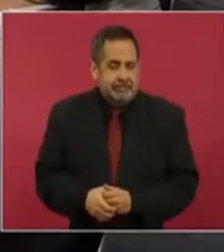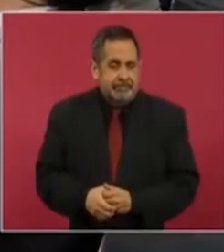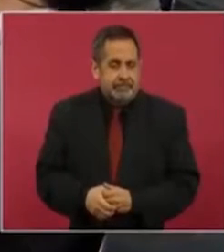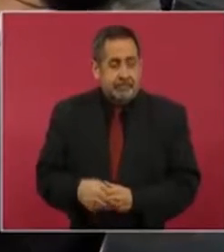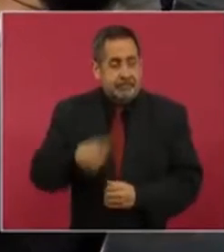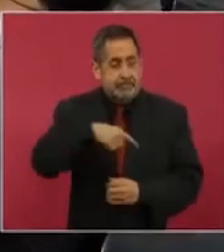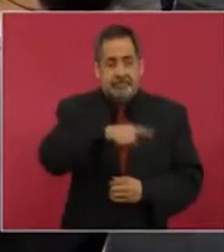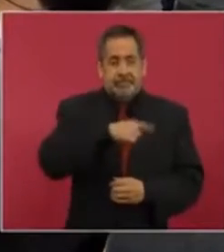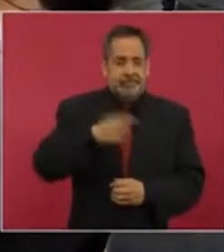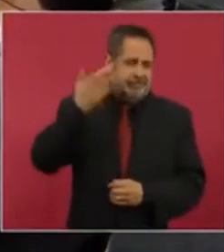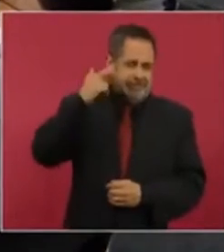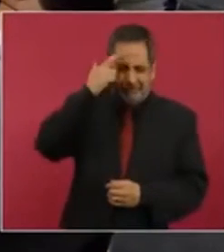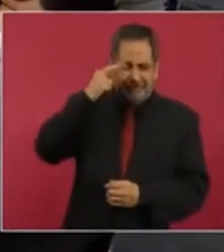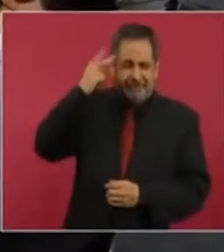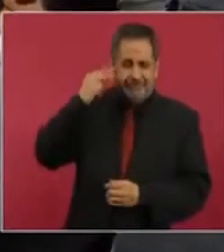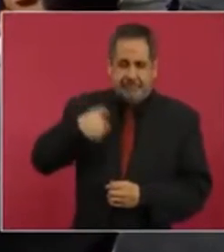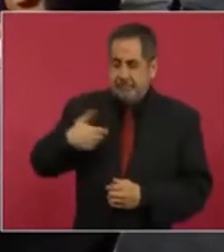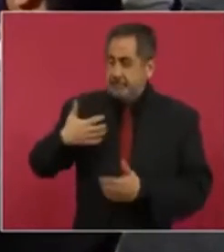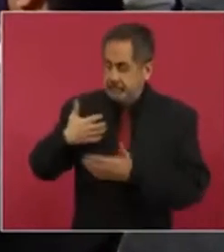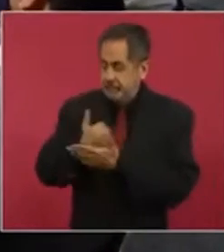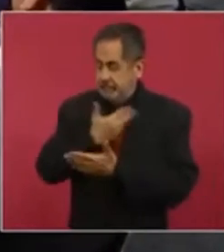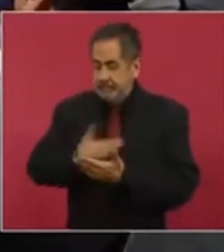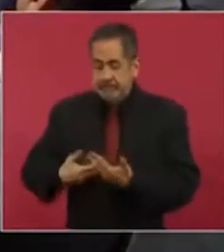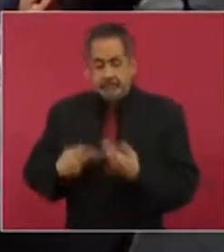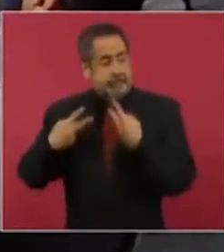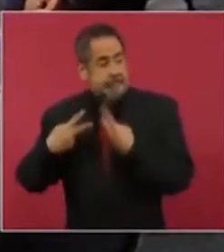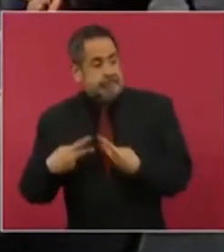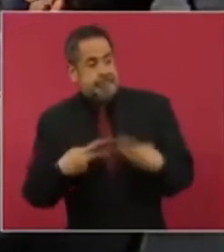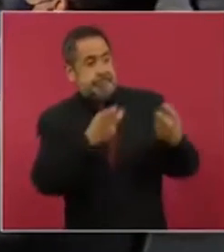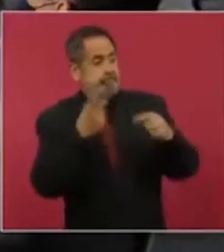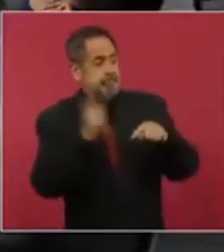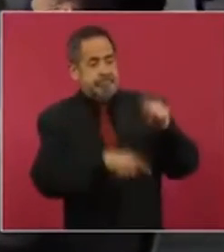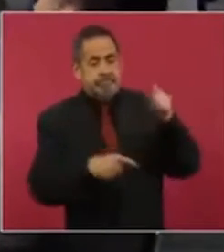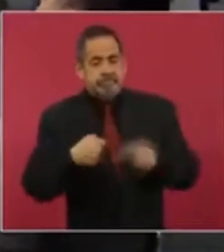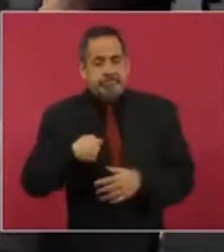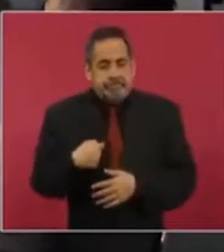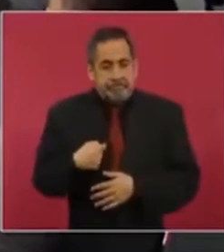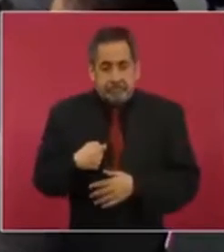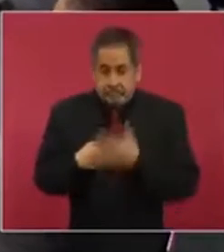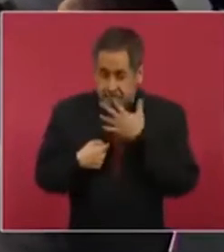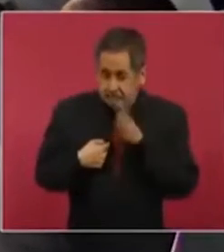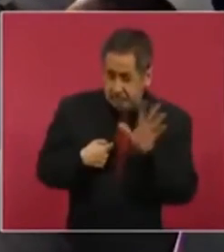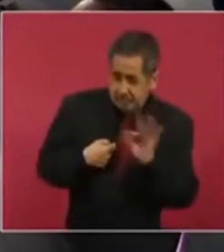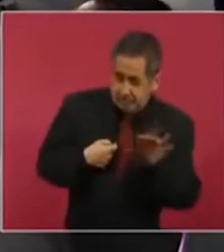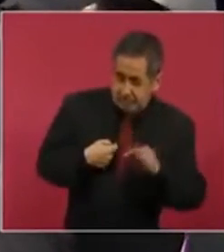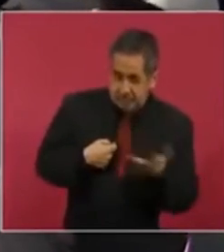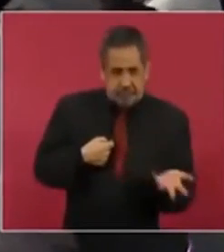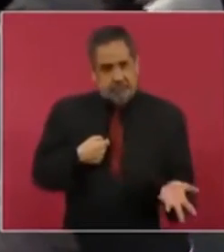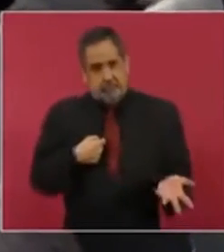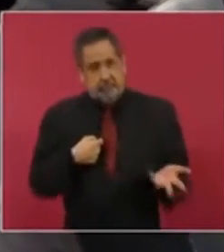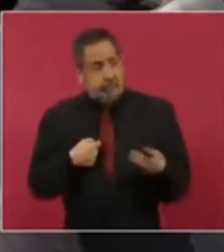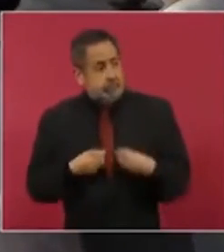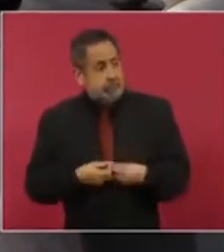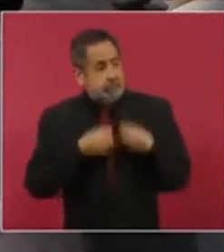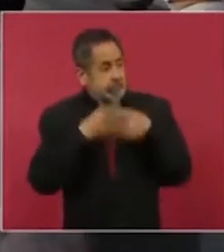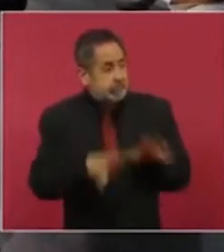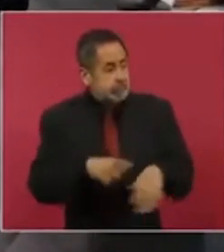Nos robaron la presidencia de la República. No, eso es poca cosa.